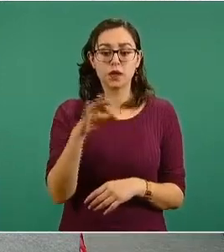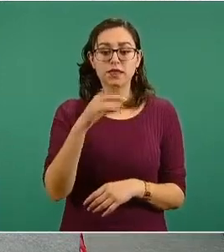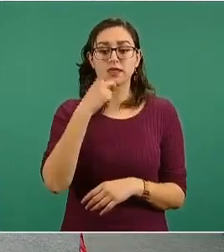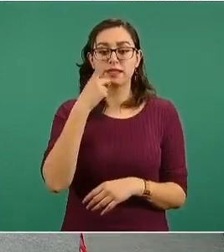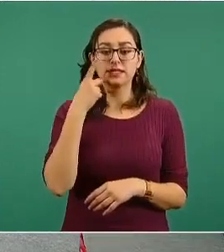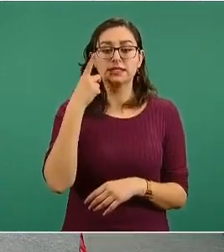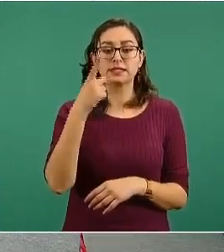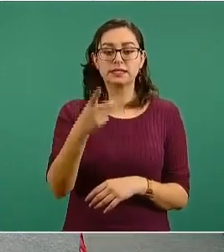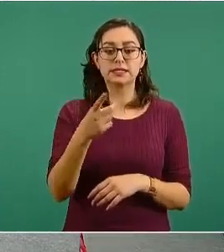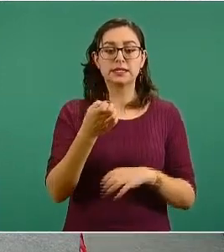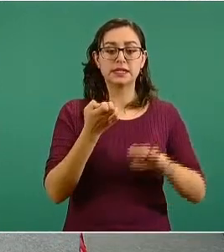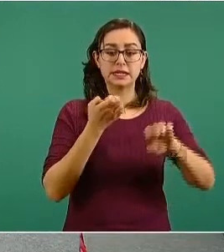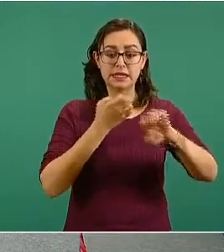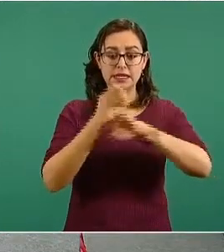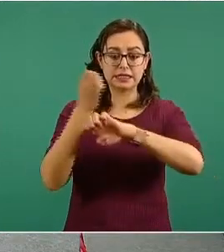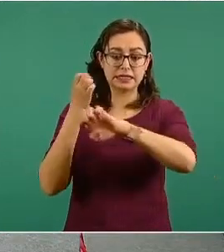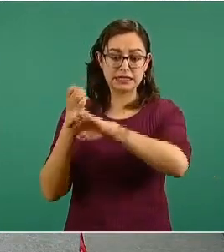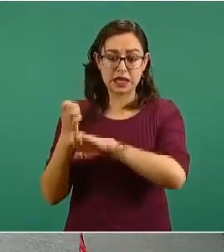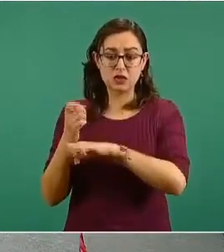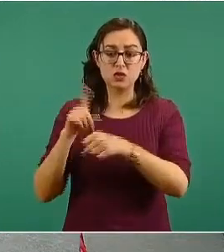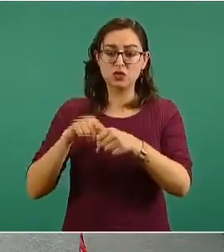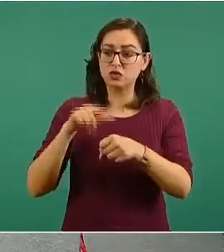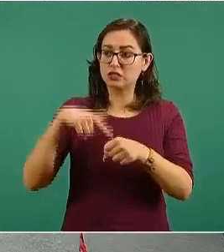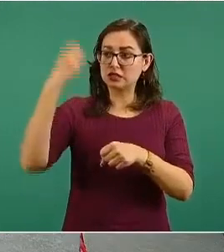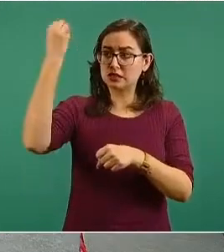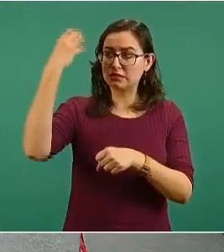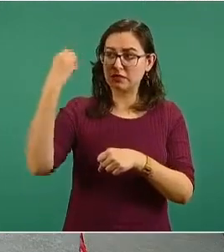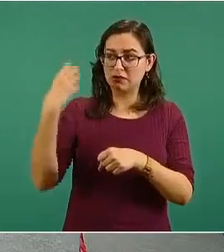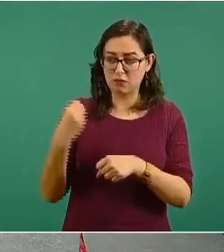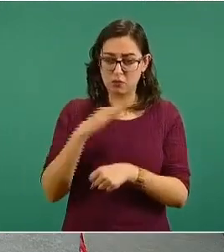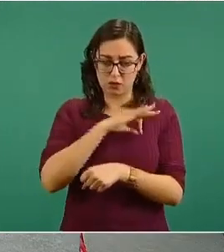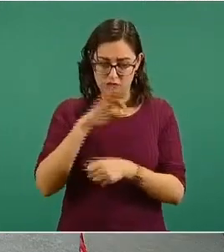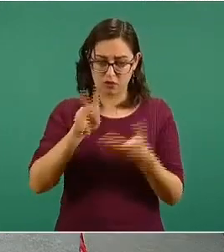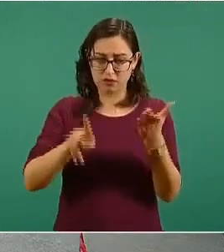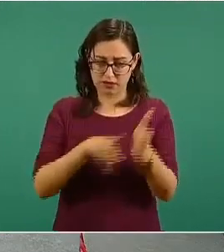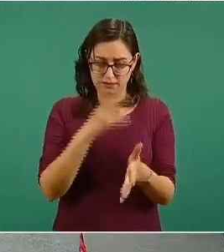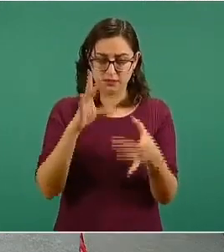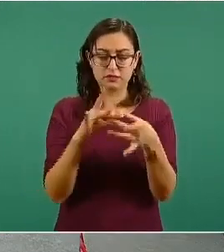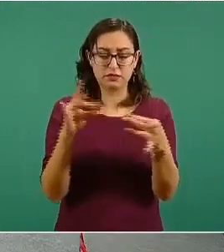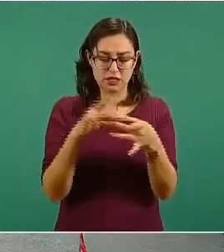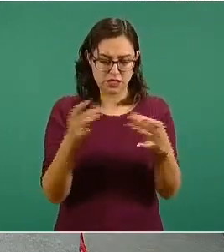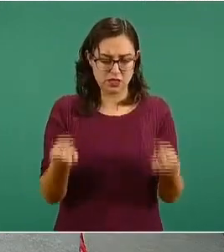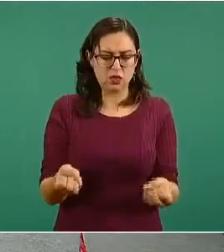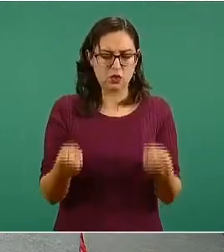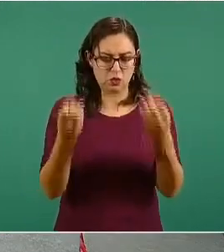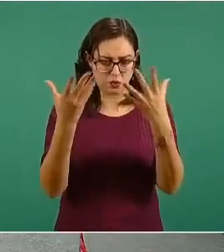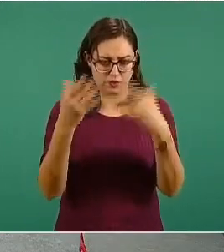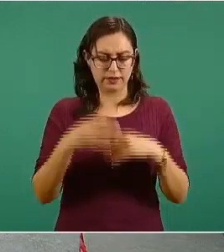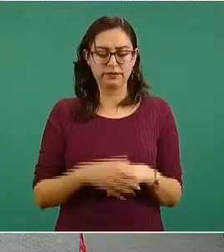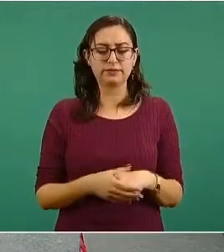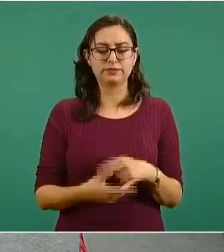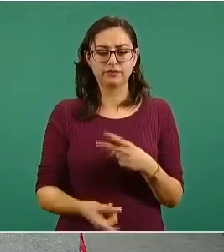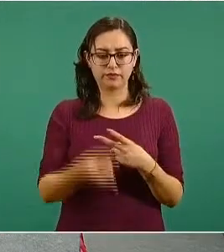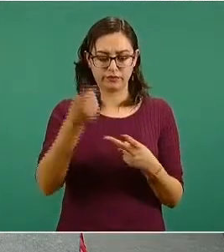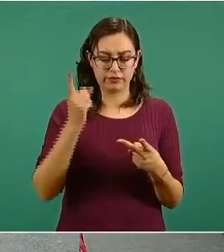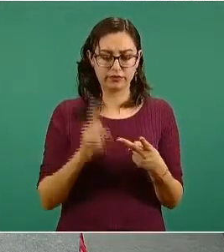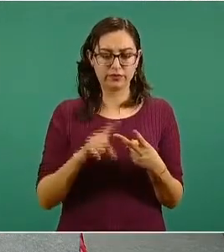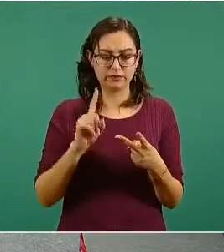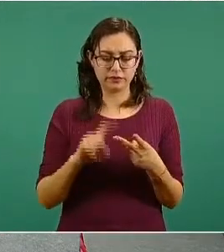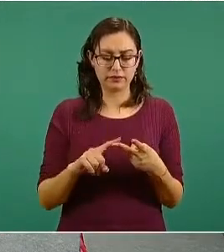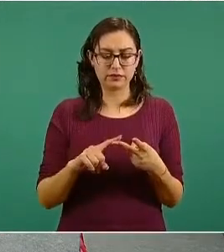catalogados en rojo, amarillo, bueno, para poder hacer el registro. Y segundo, referente precisamente a estas